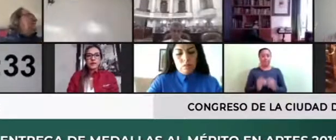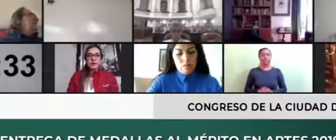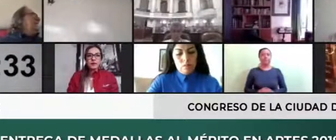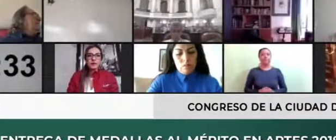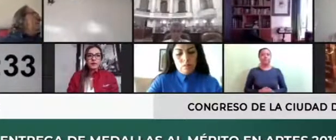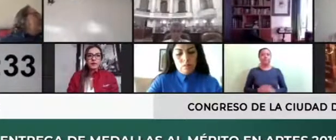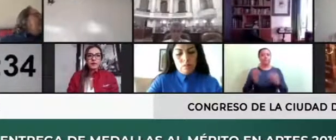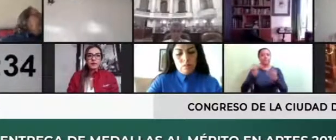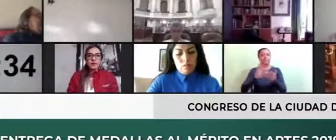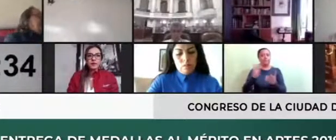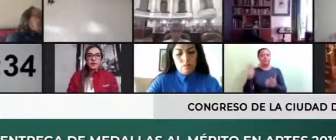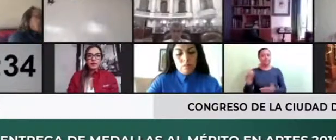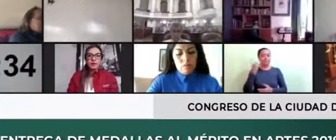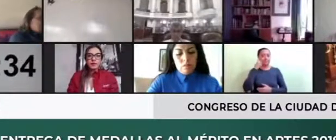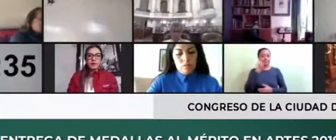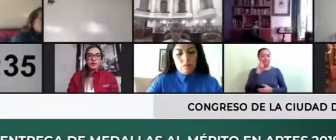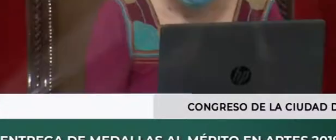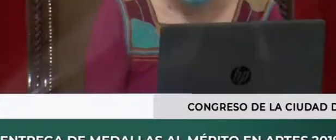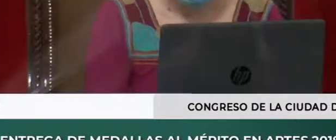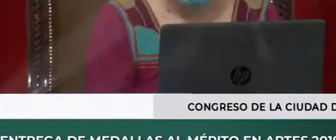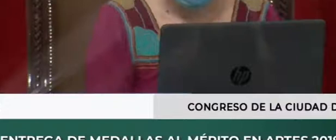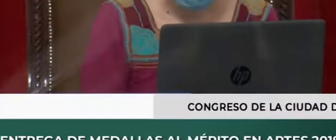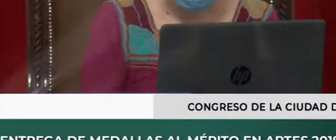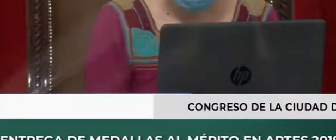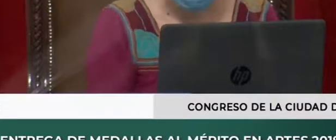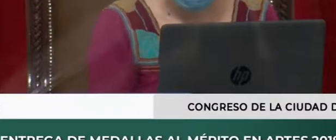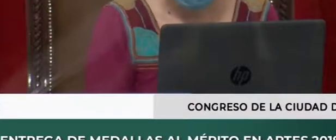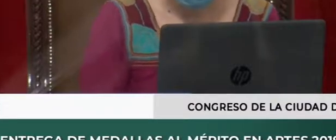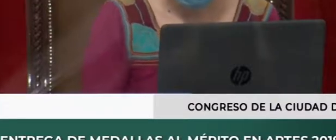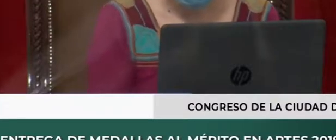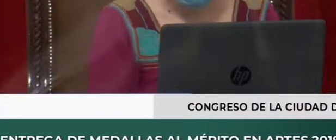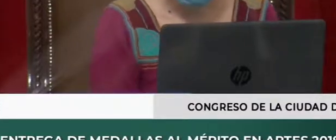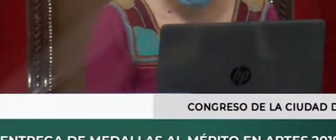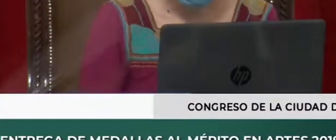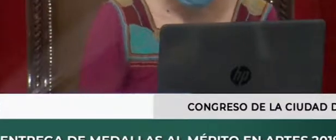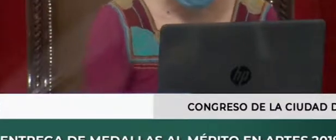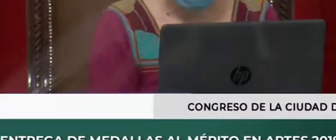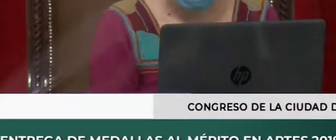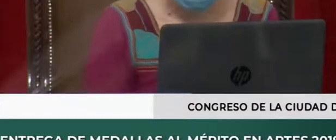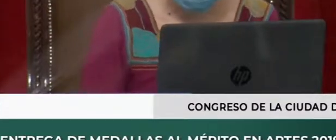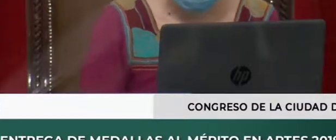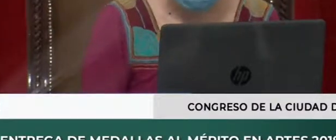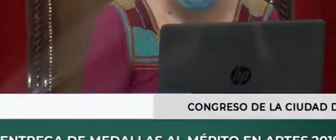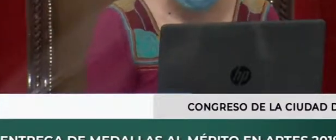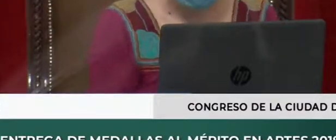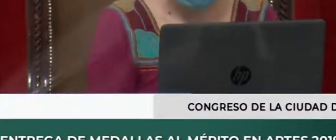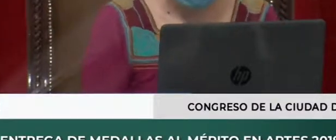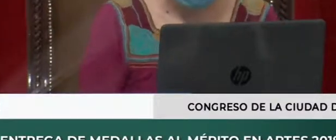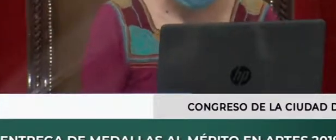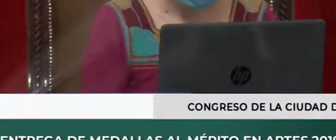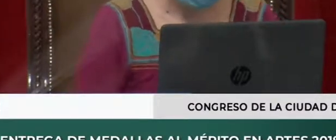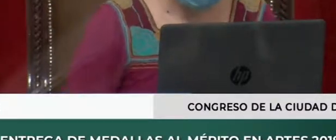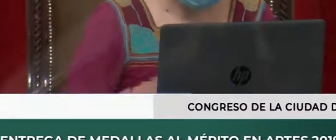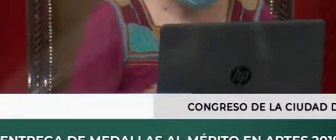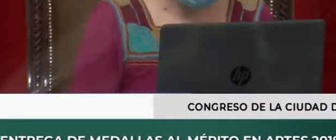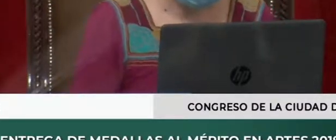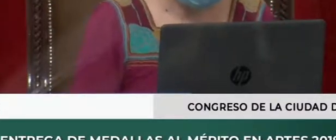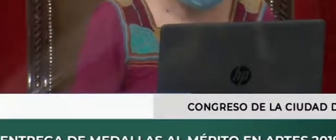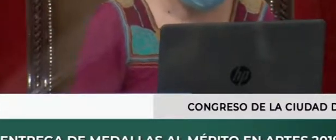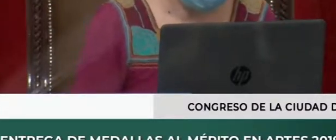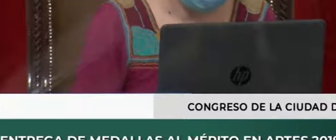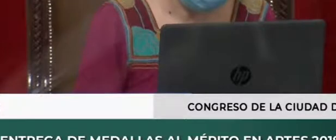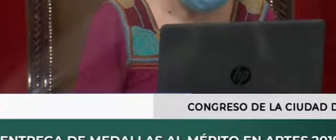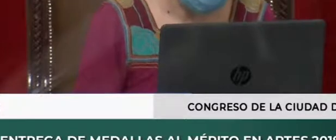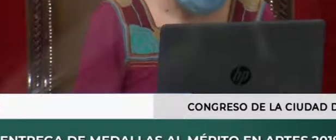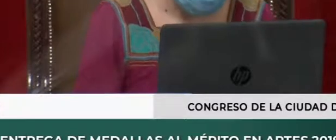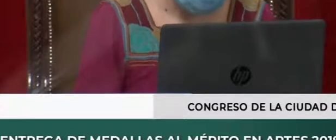Muchas gracias, diputada. Se concede el uso de la palabra hasta por 3 minutos al diputado Uziel Medina de la Asociación Parlamentaria